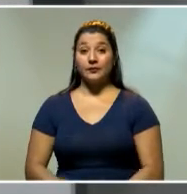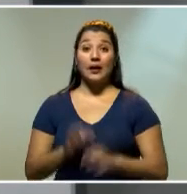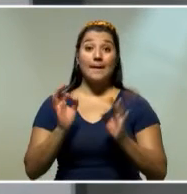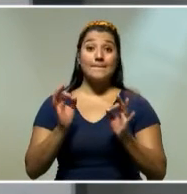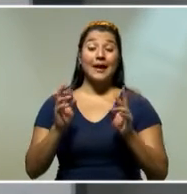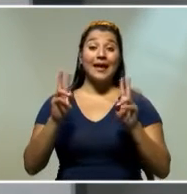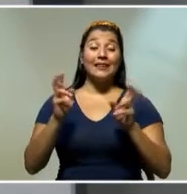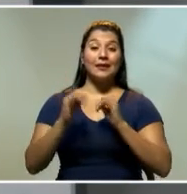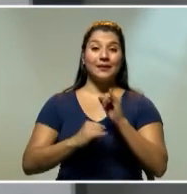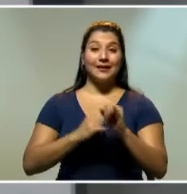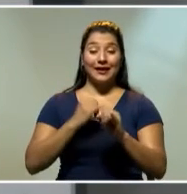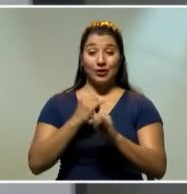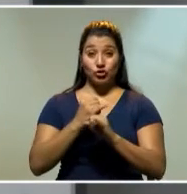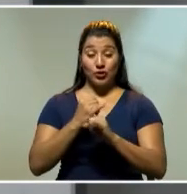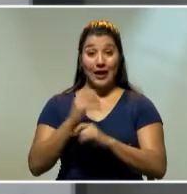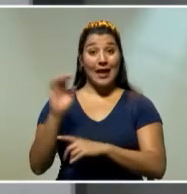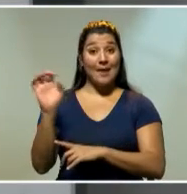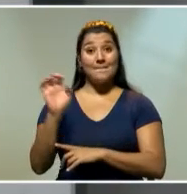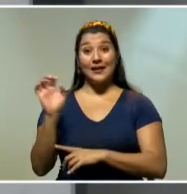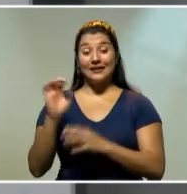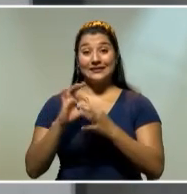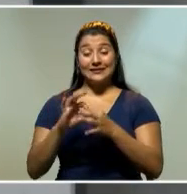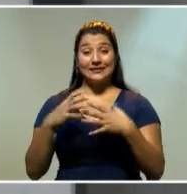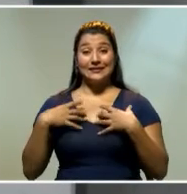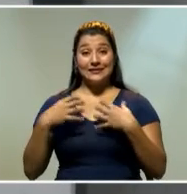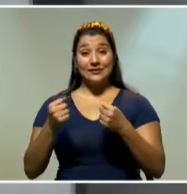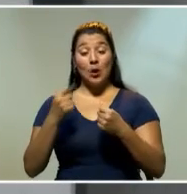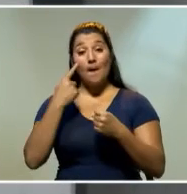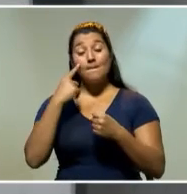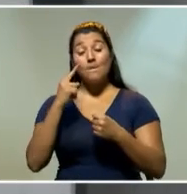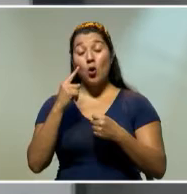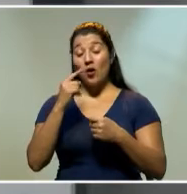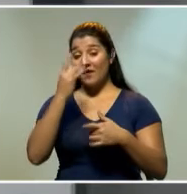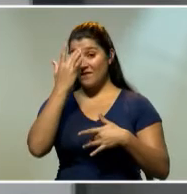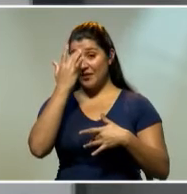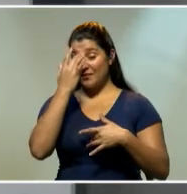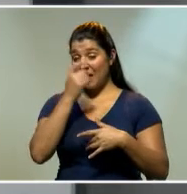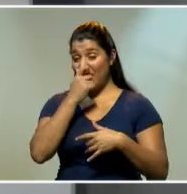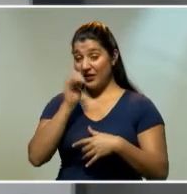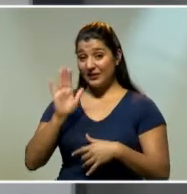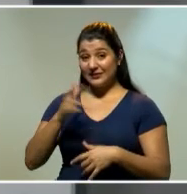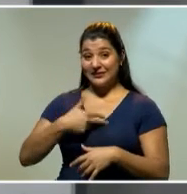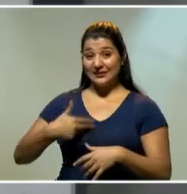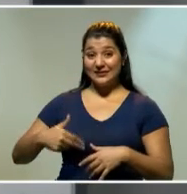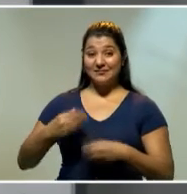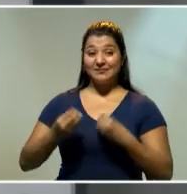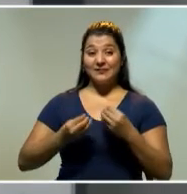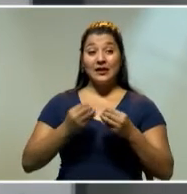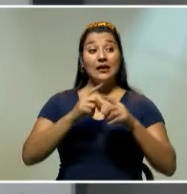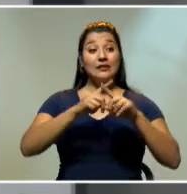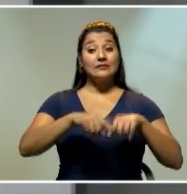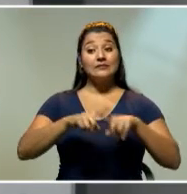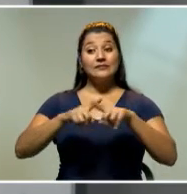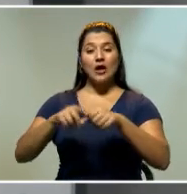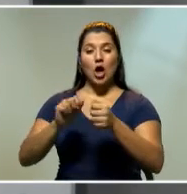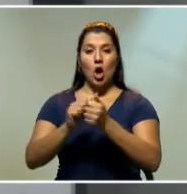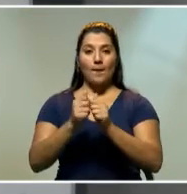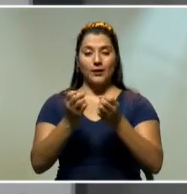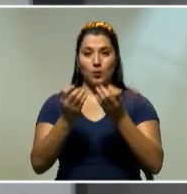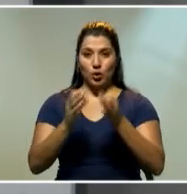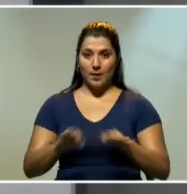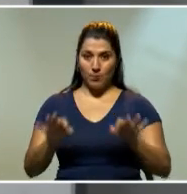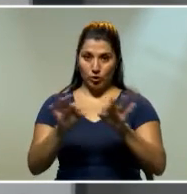Bien, y en el campo internacional, la emergencia sanitaria por el coronavirus ha provocado la suspensión de diversas competencias